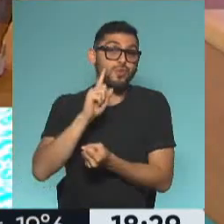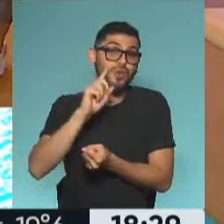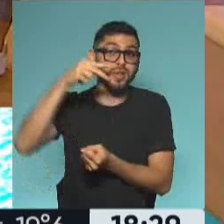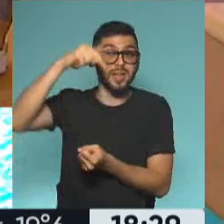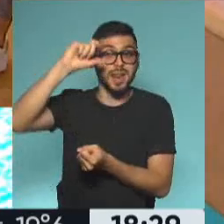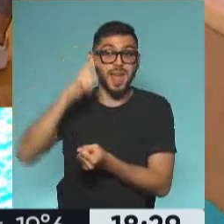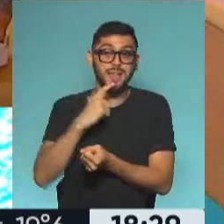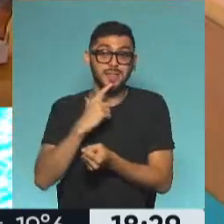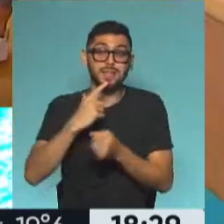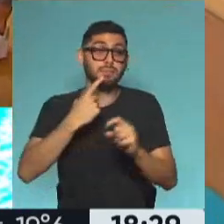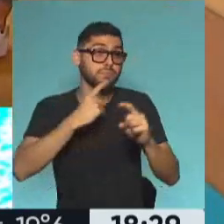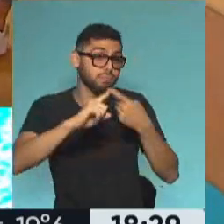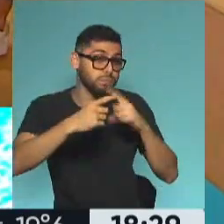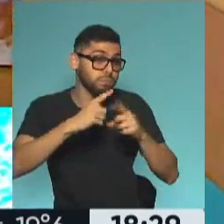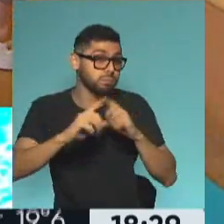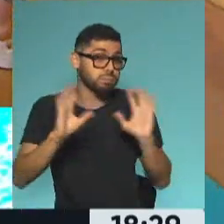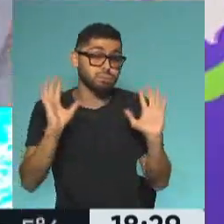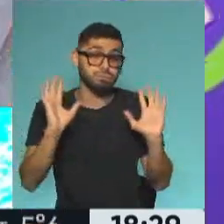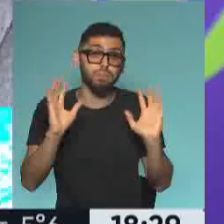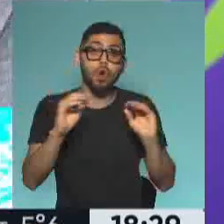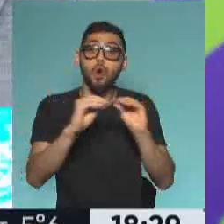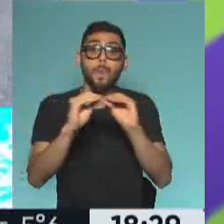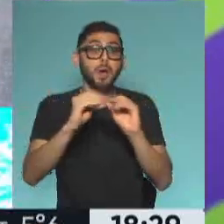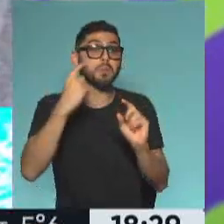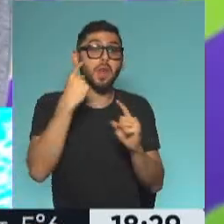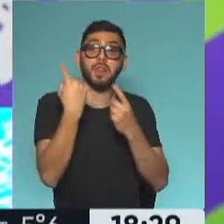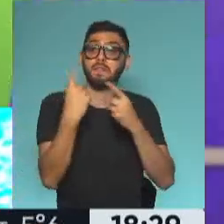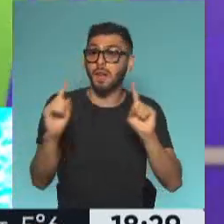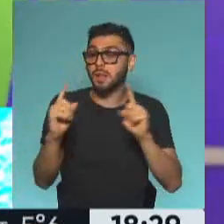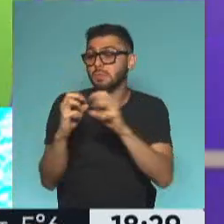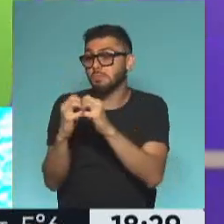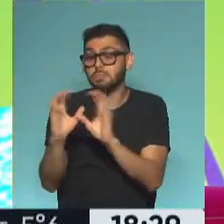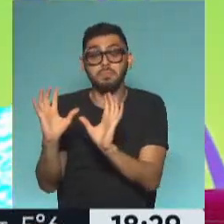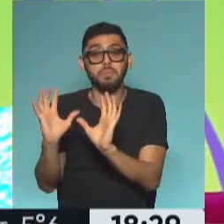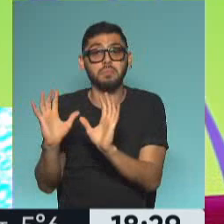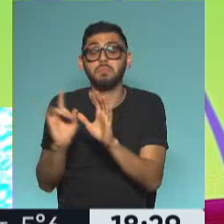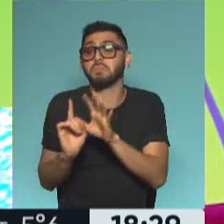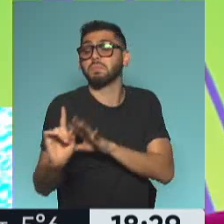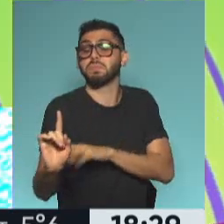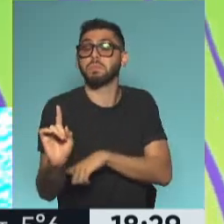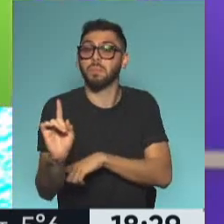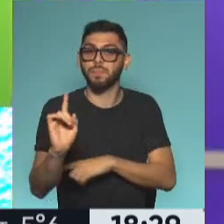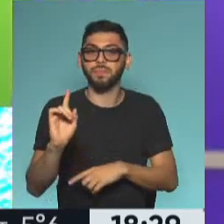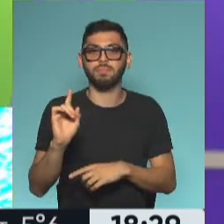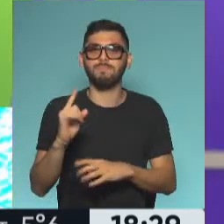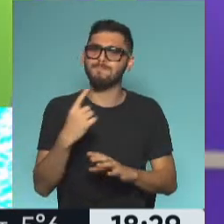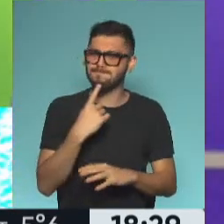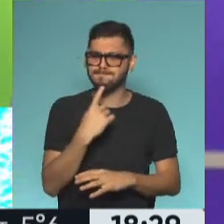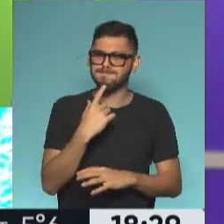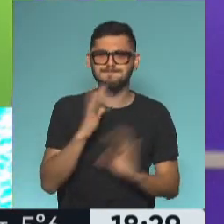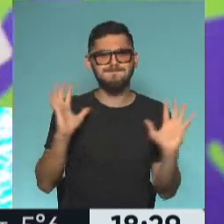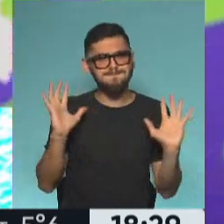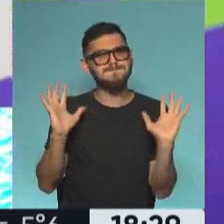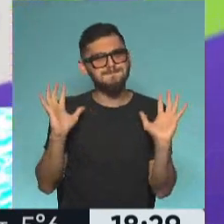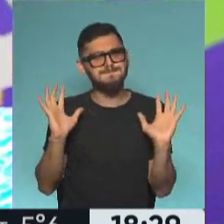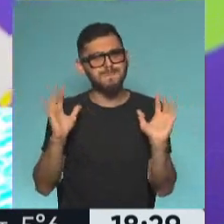Inés lo consensuó con sus compañeras. Claro. Sus compañeras pensaban algo diferente, la jugó. Pero lo debatió. Exacto. A ver, medio polémico, medio polémico. Laura,